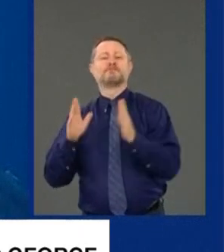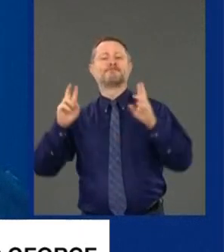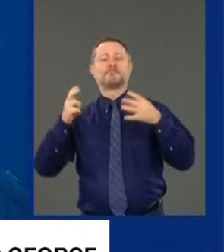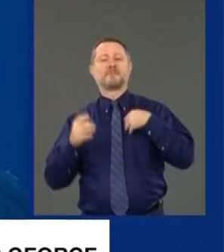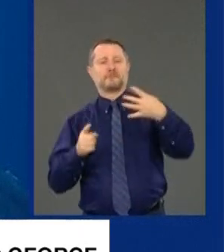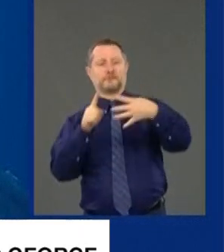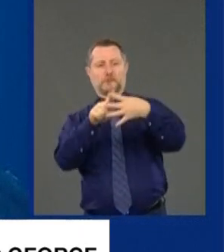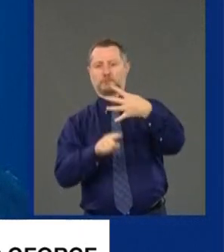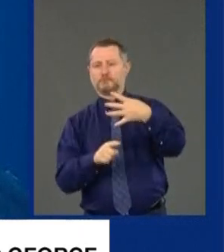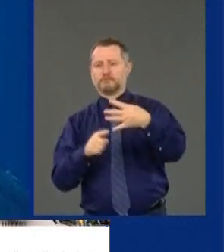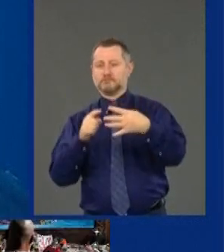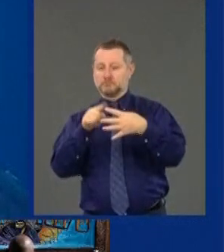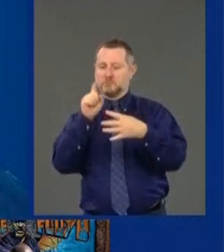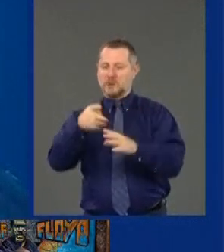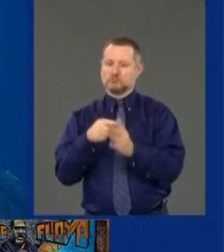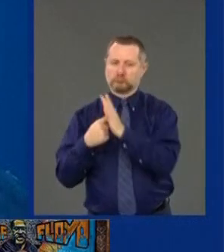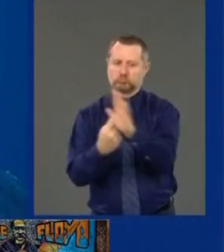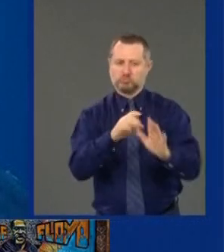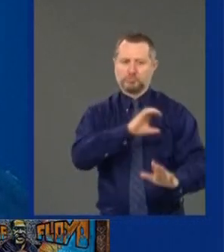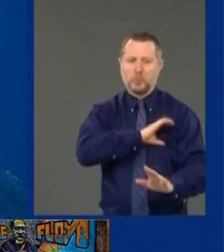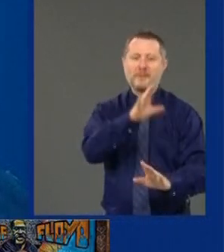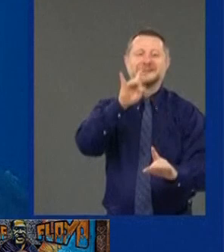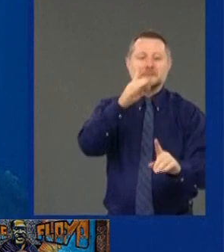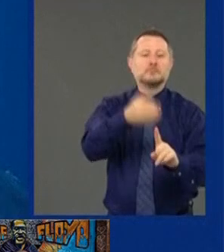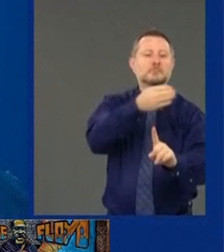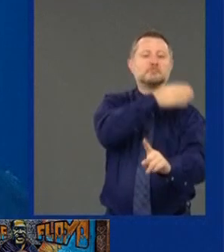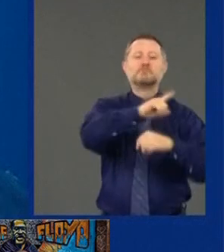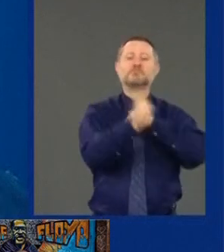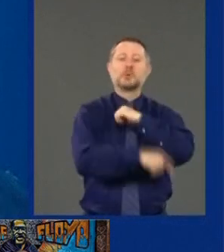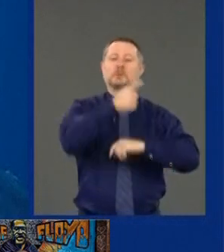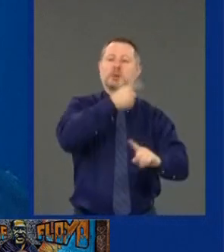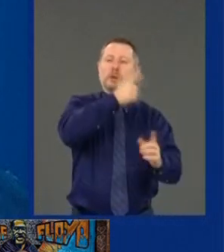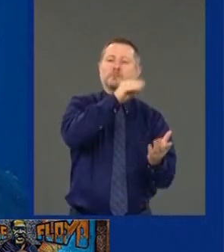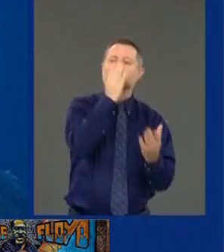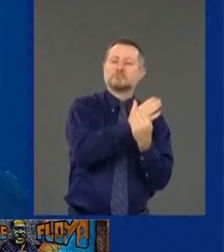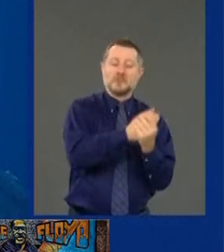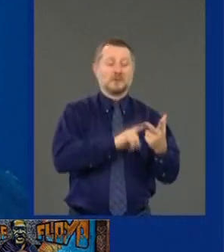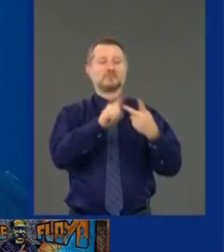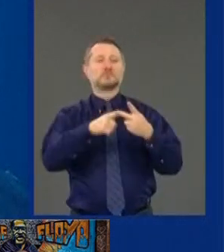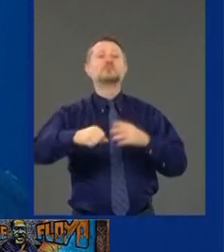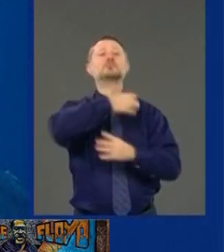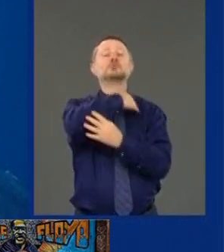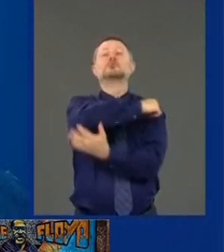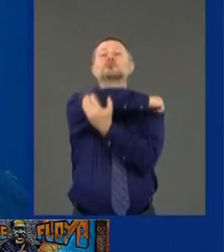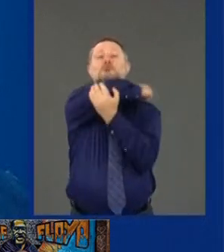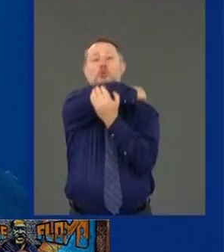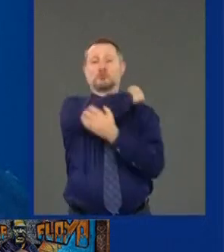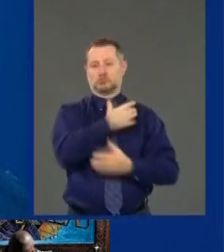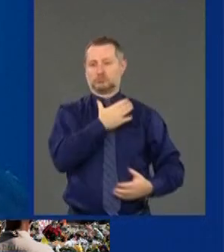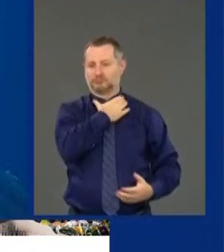policía, el proyecto número 58, sin estrangulamientos. ¿Cuántas veces tienen que aprender la misma